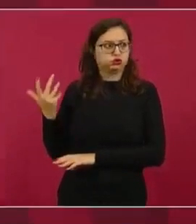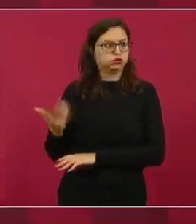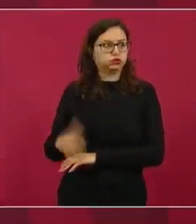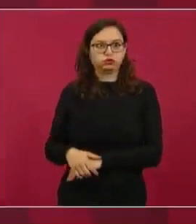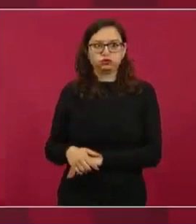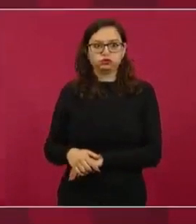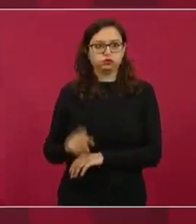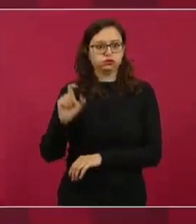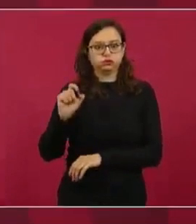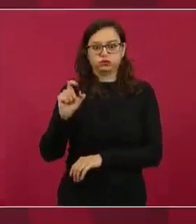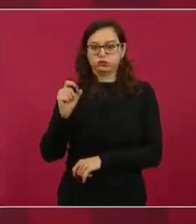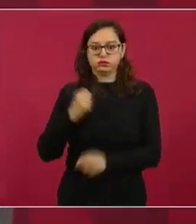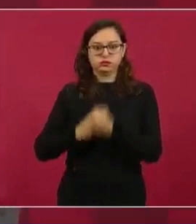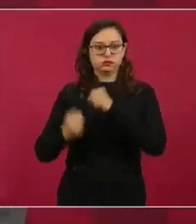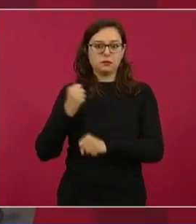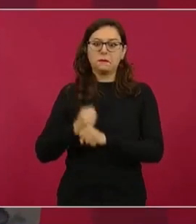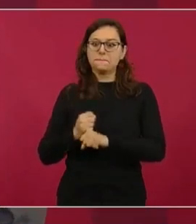más de 20 años, ¿no?